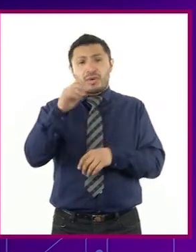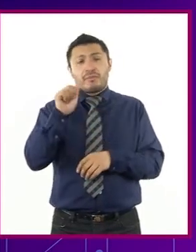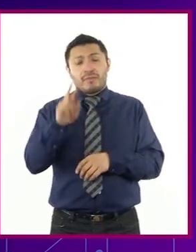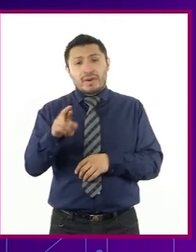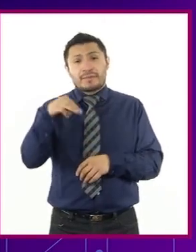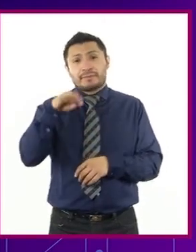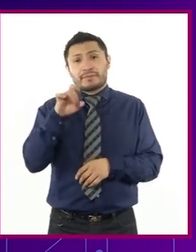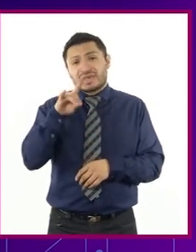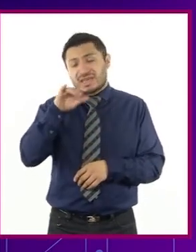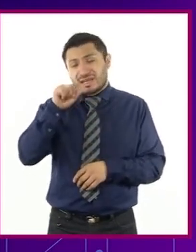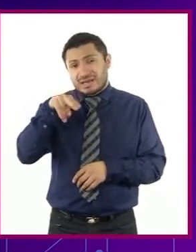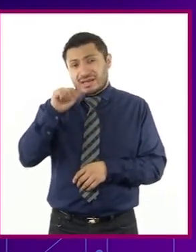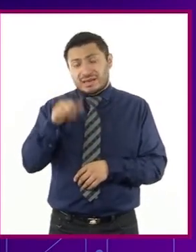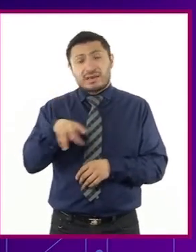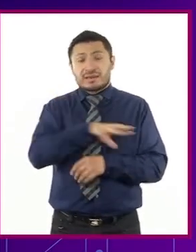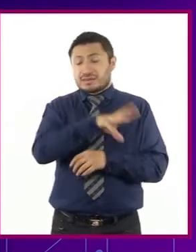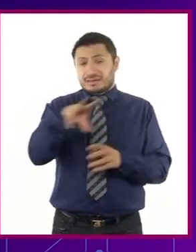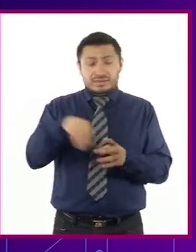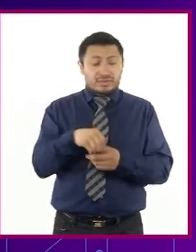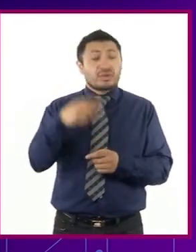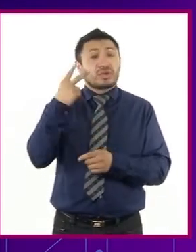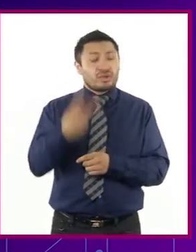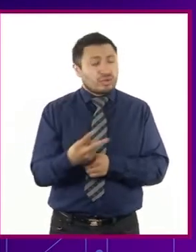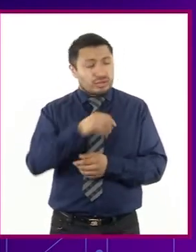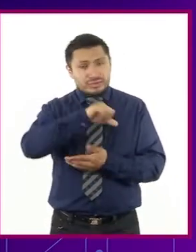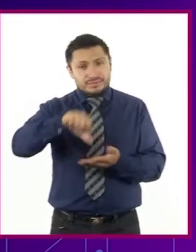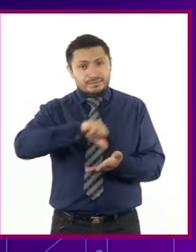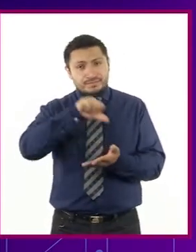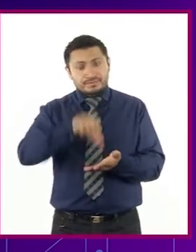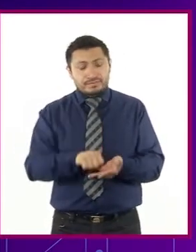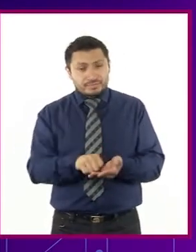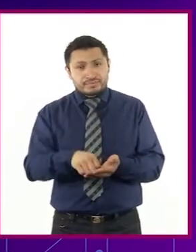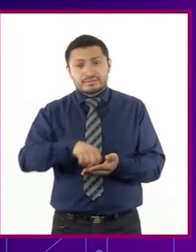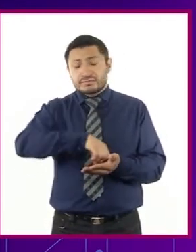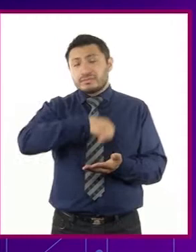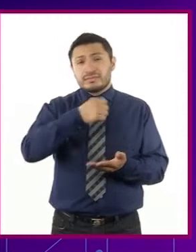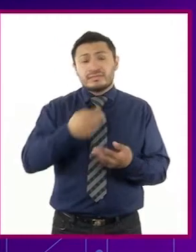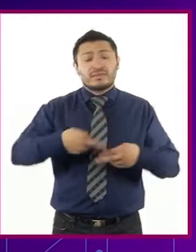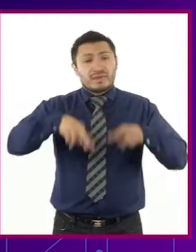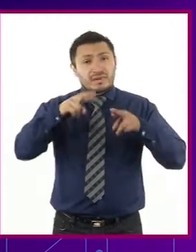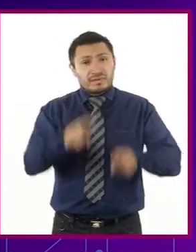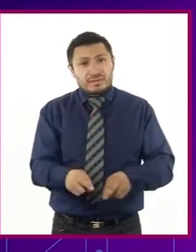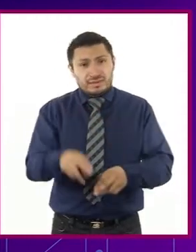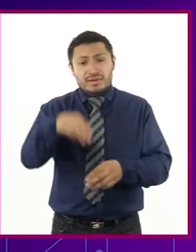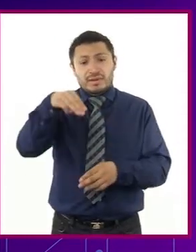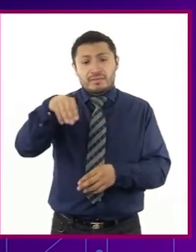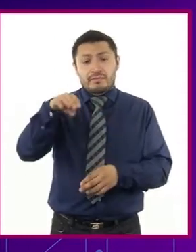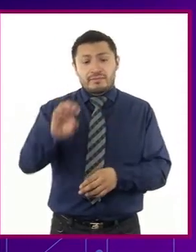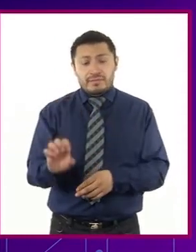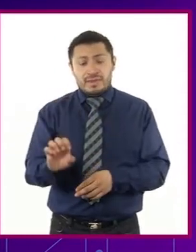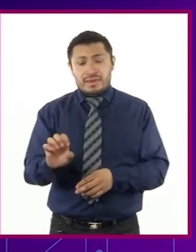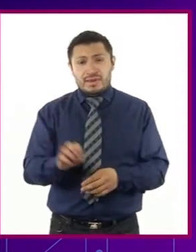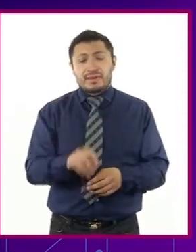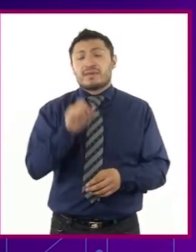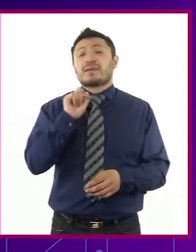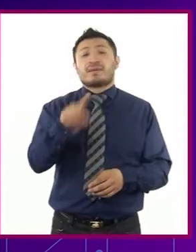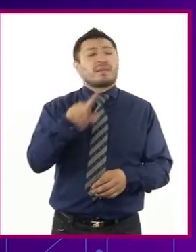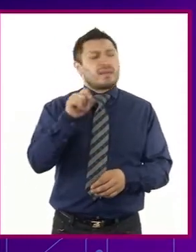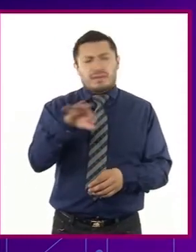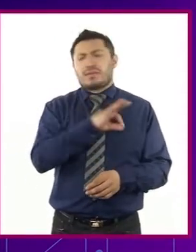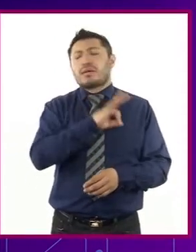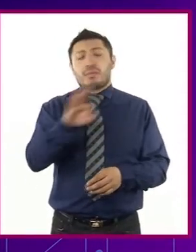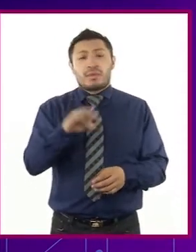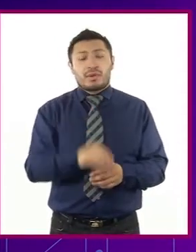será el promedio de los dos datos centrales. El símbolo de la mediana es ME. También es común